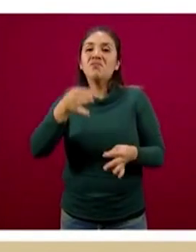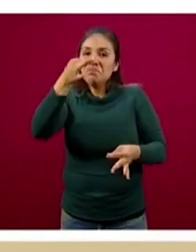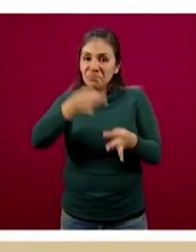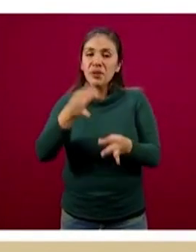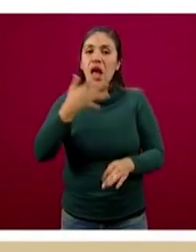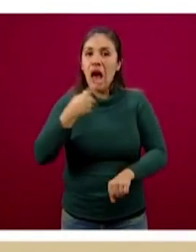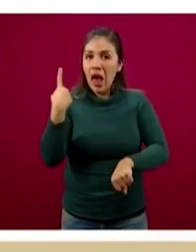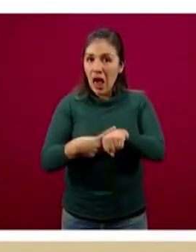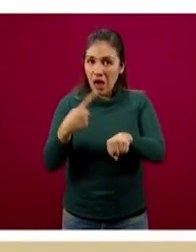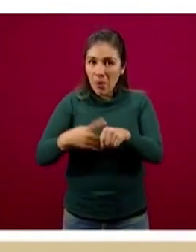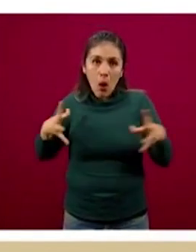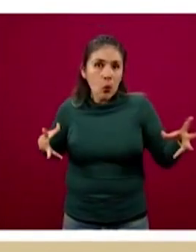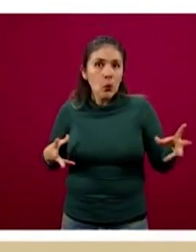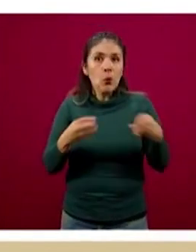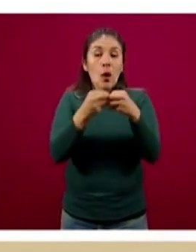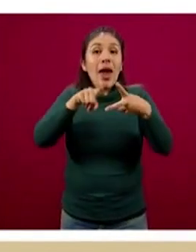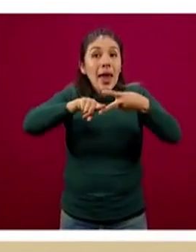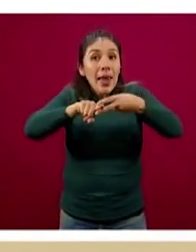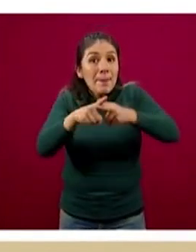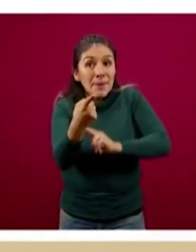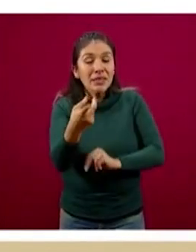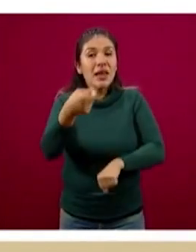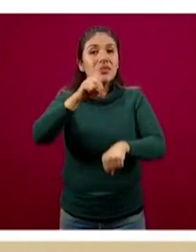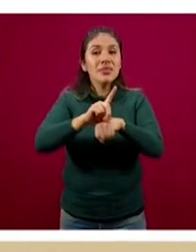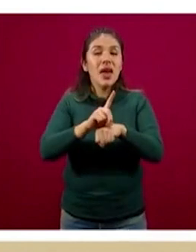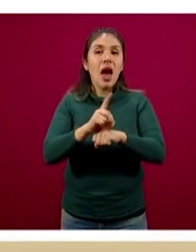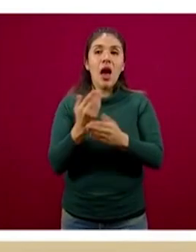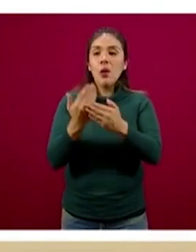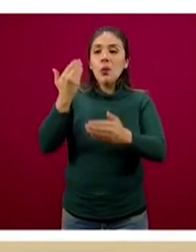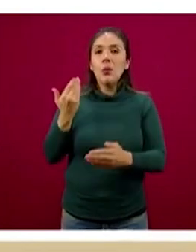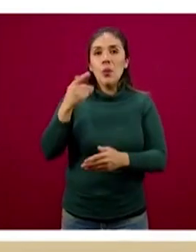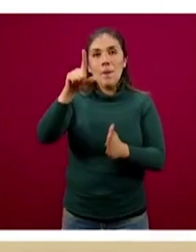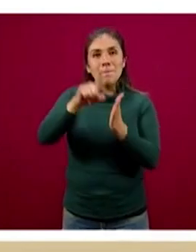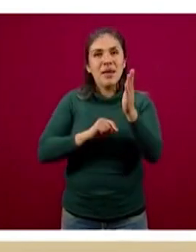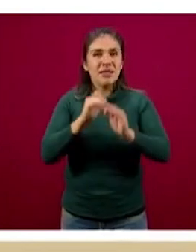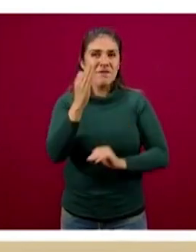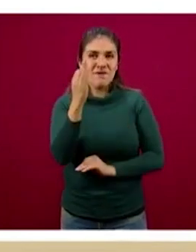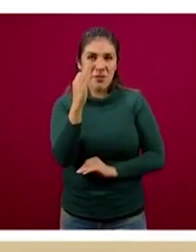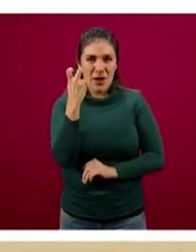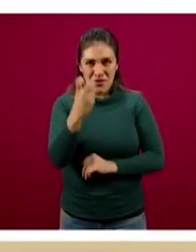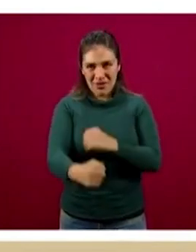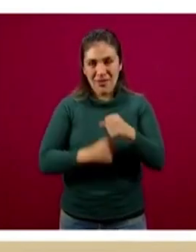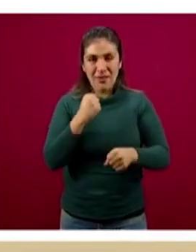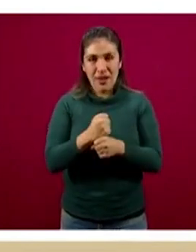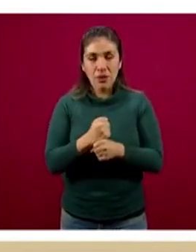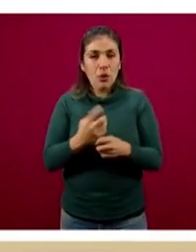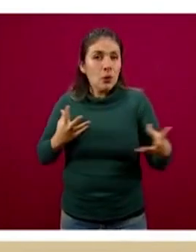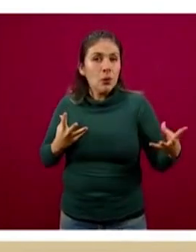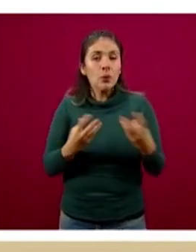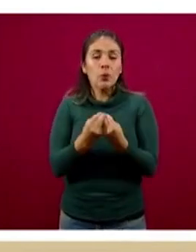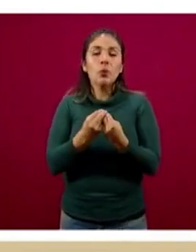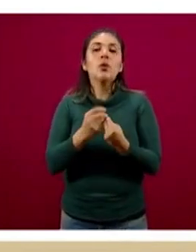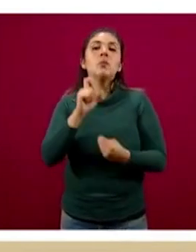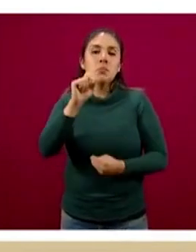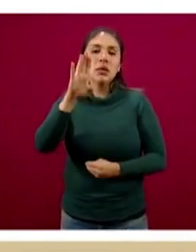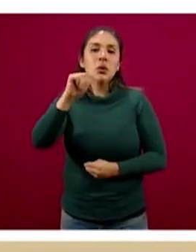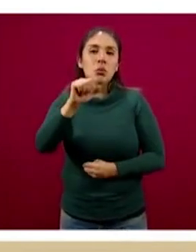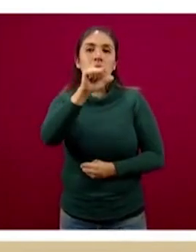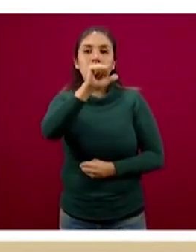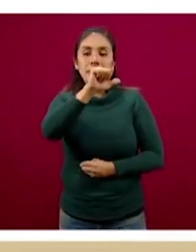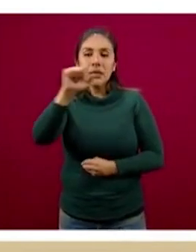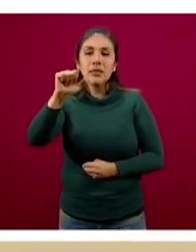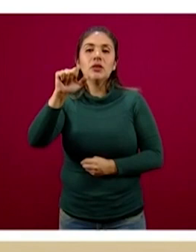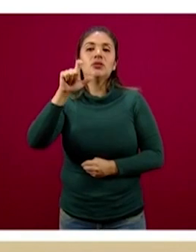acumulados es decir desde que inició el primer caso en el mes de febrero de este año son la cantidad de casos que se han confirmado